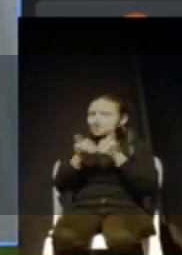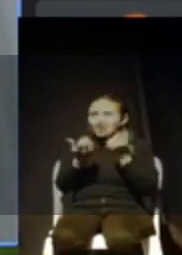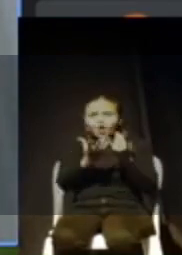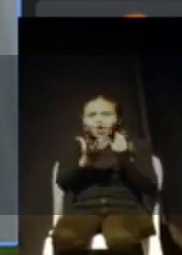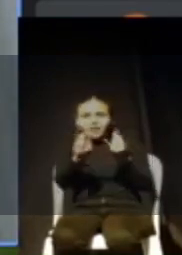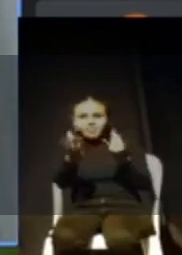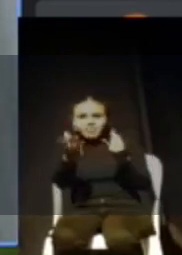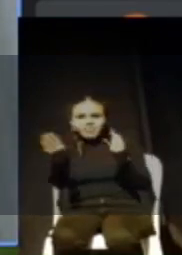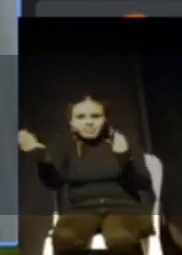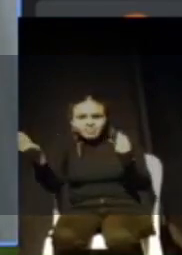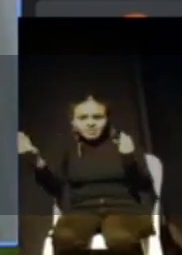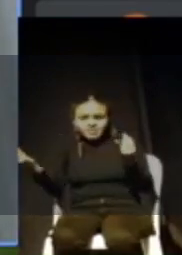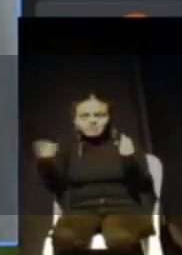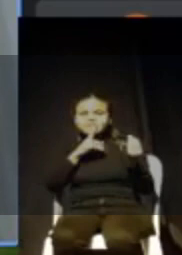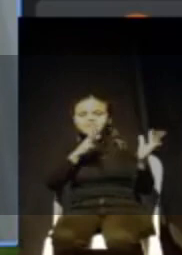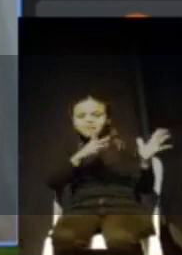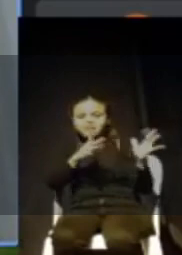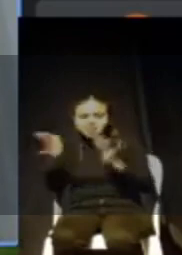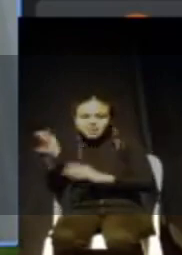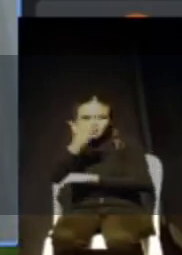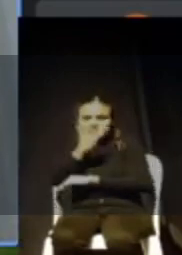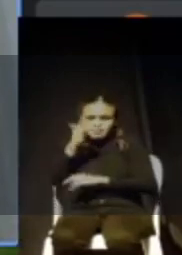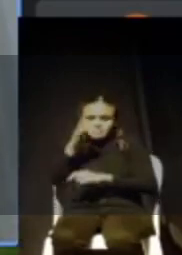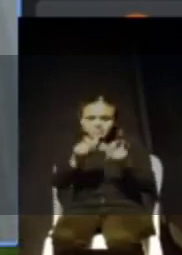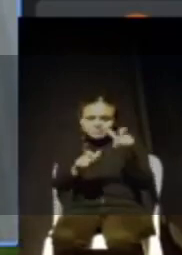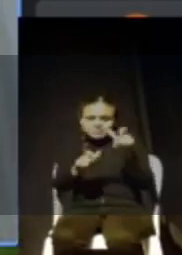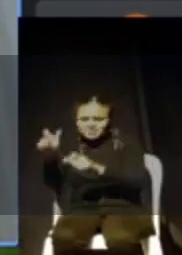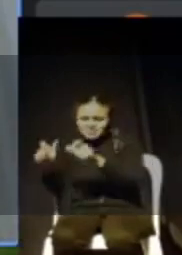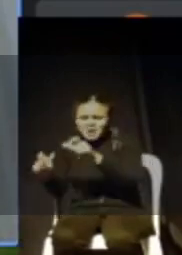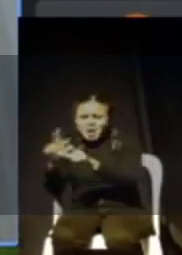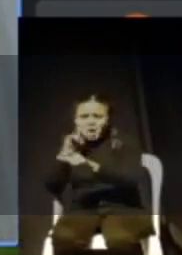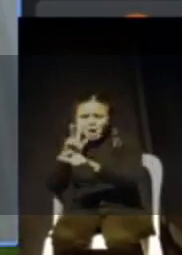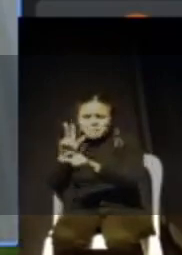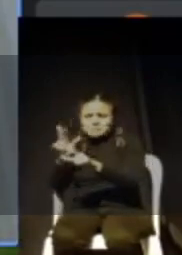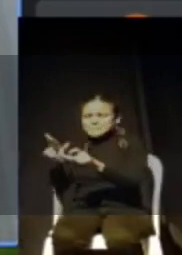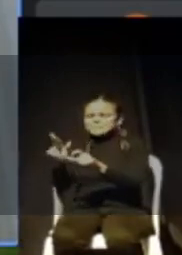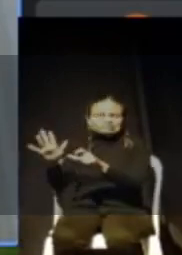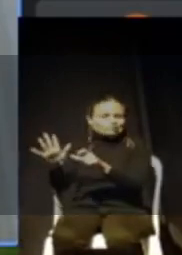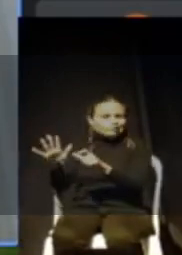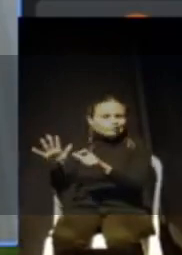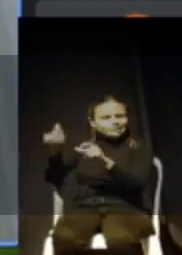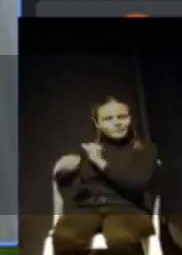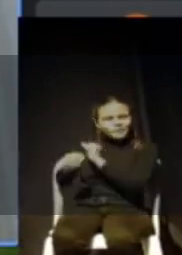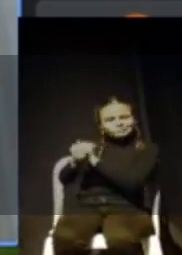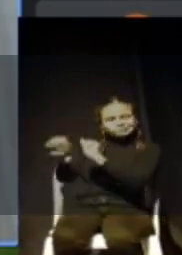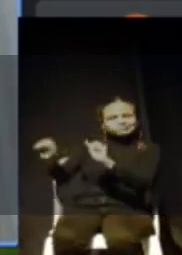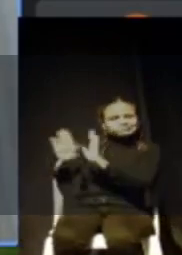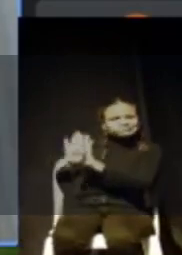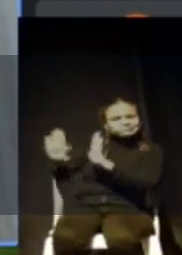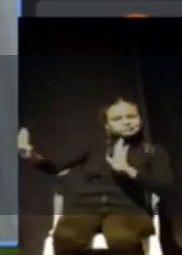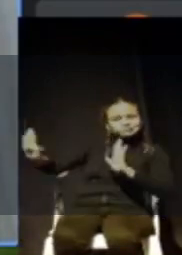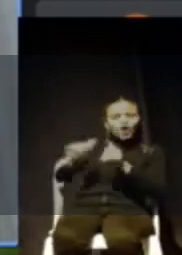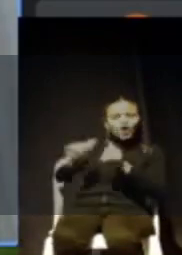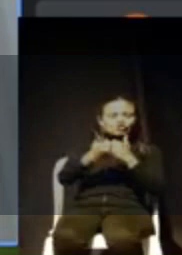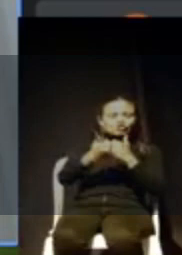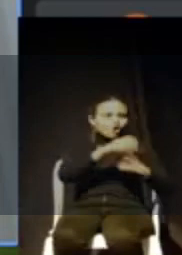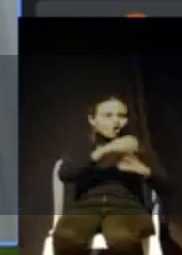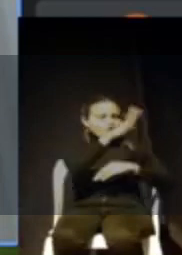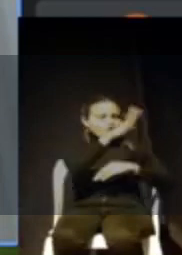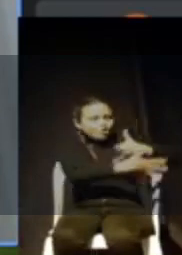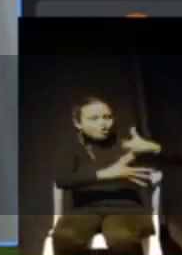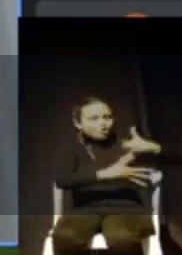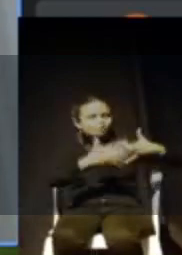Estudios Afrocolombianos como ese proyecto descolonizador en la adscripción de Colombia en las